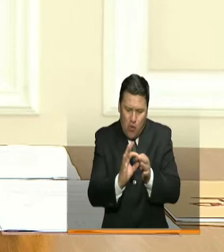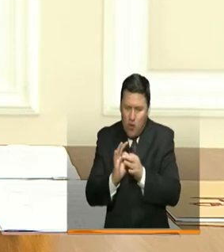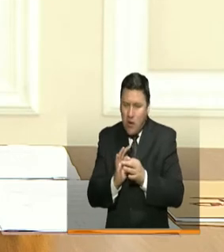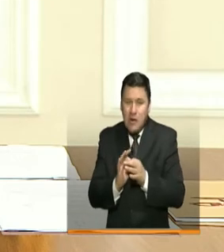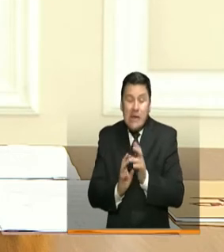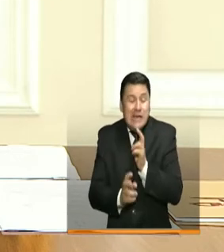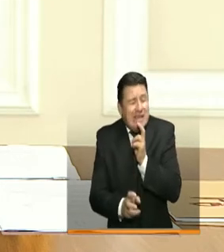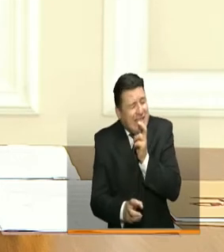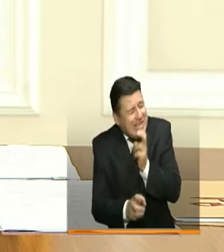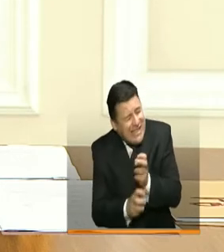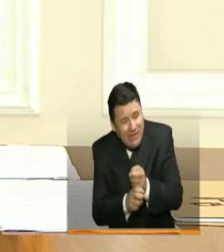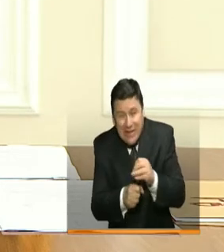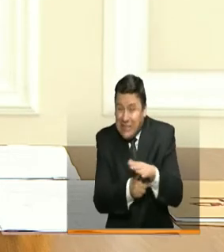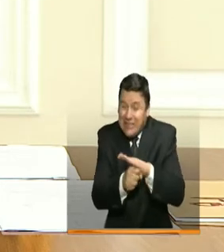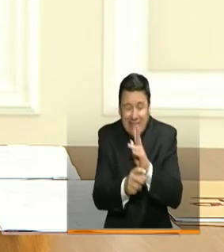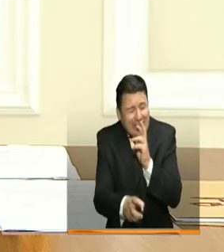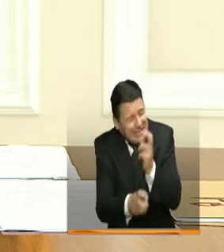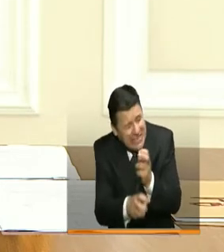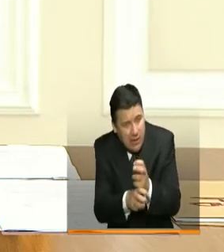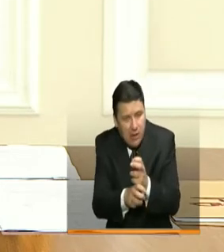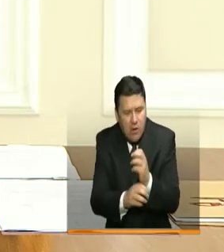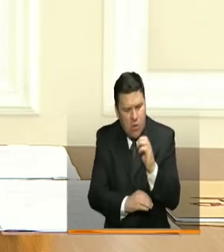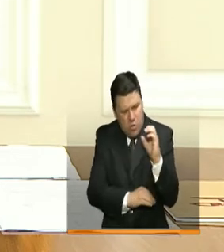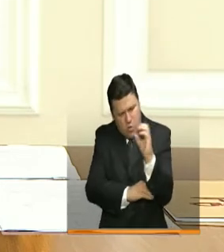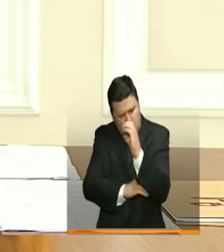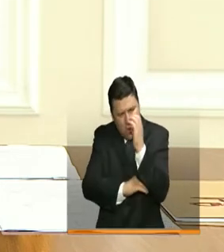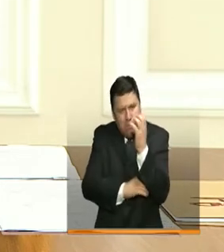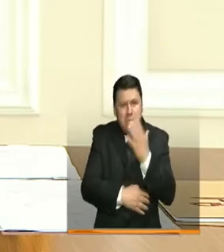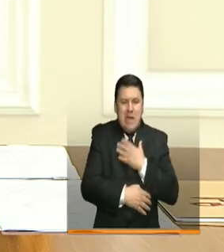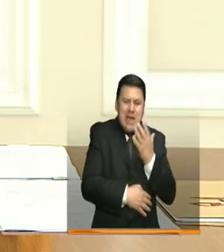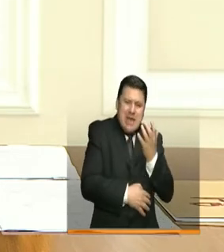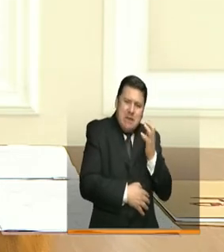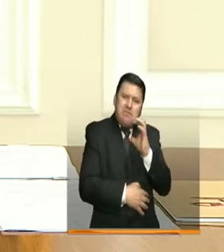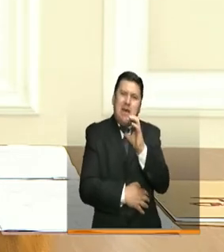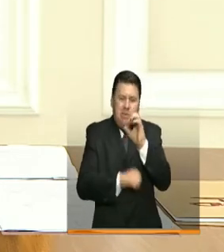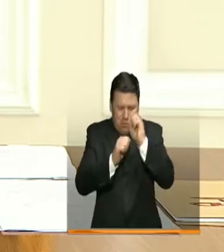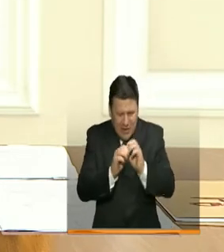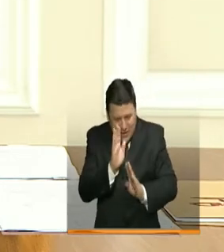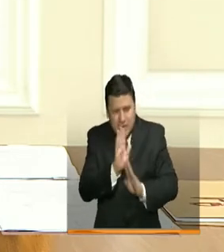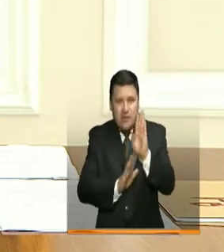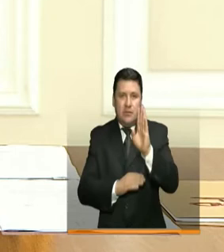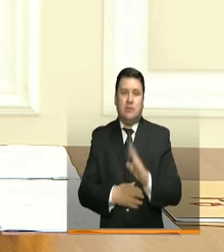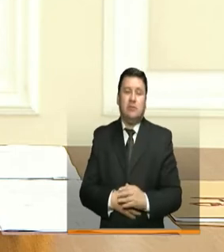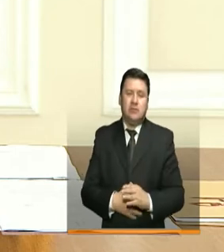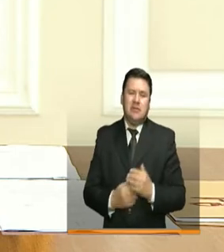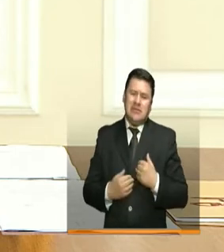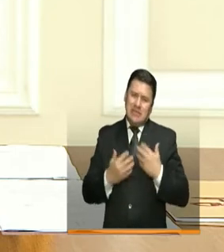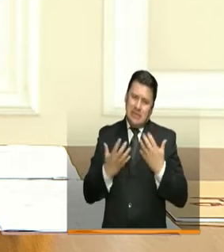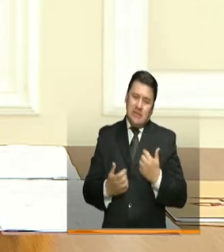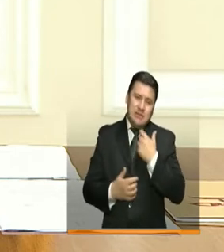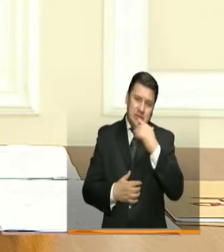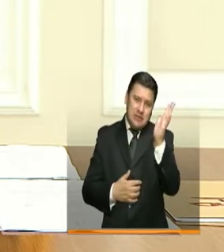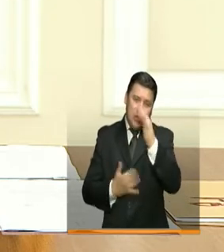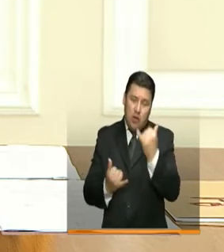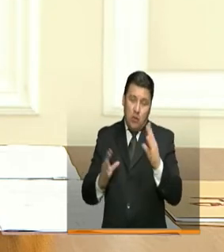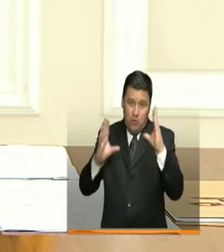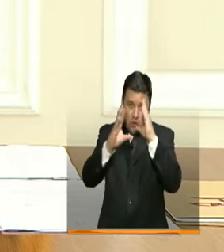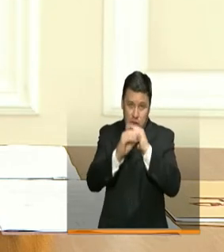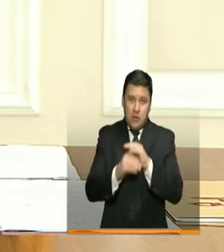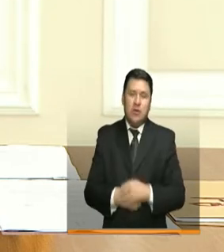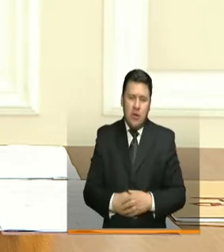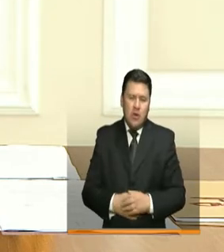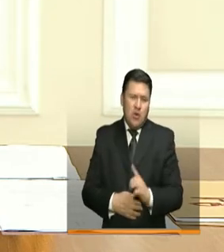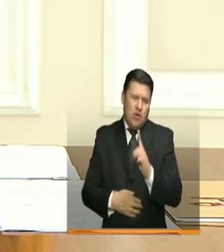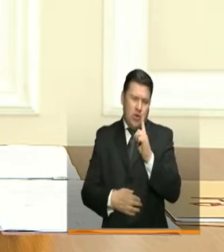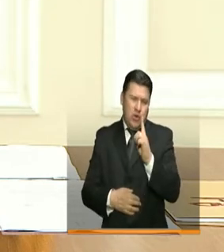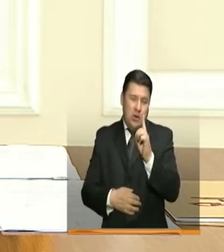más duras que sean las circunstancias, nuestro país siempre va a salir adelante. Por eso quiero despedir esta noche con